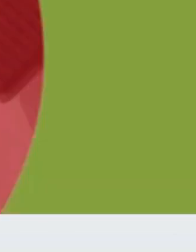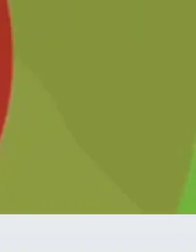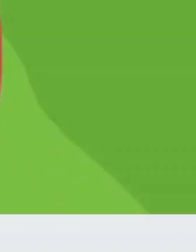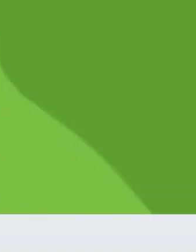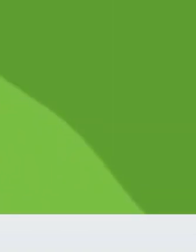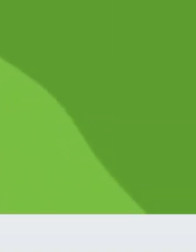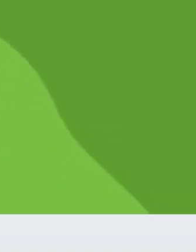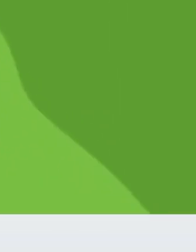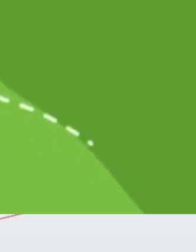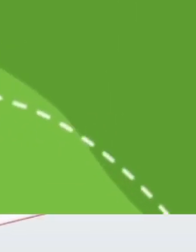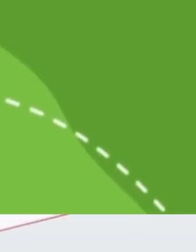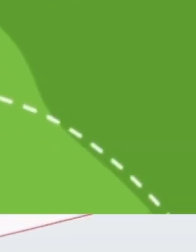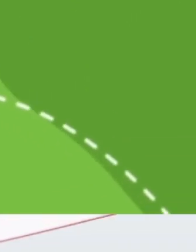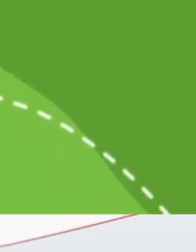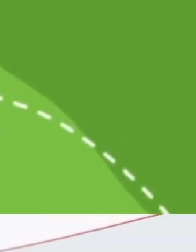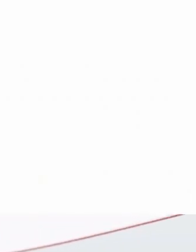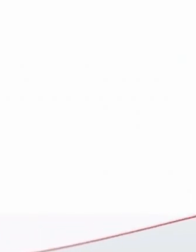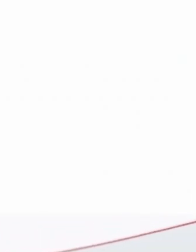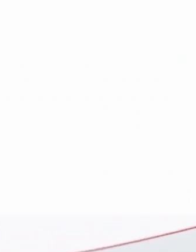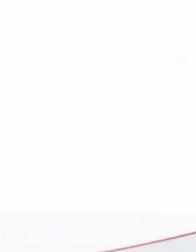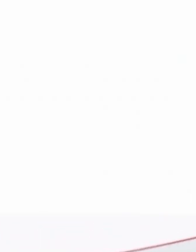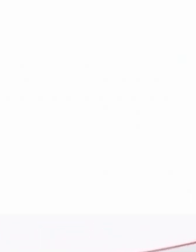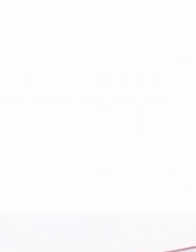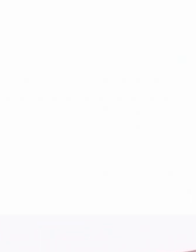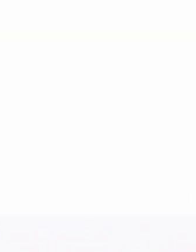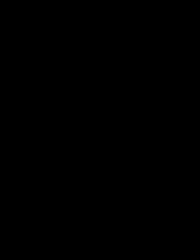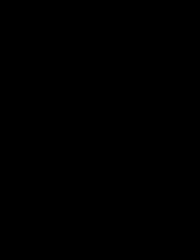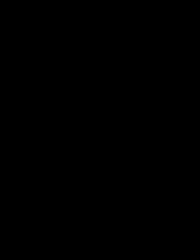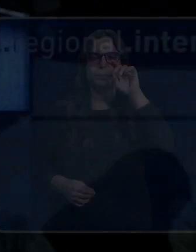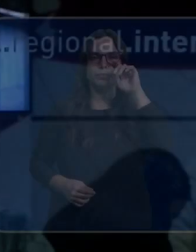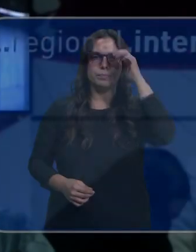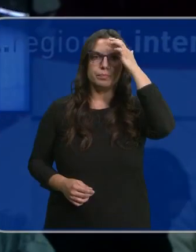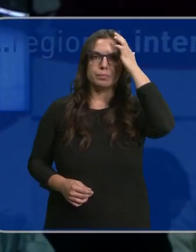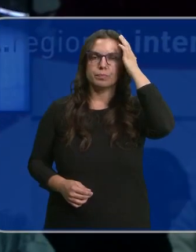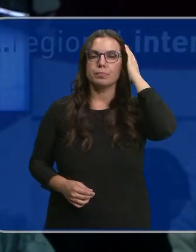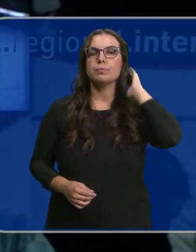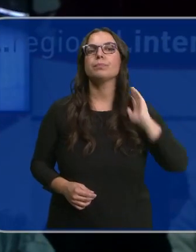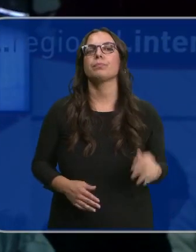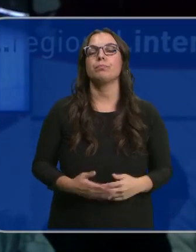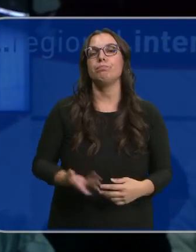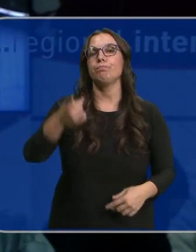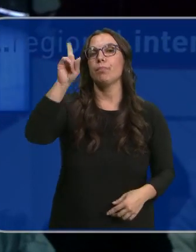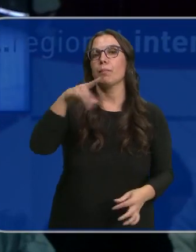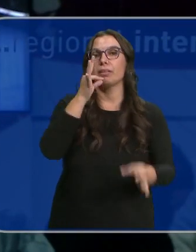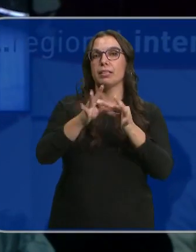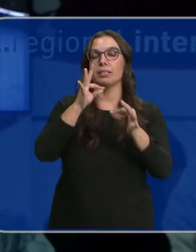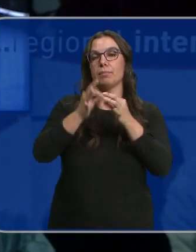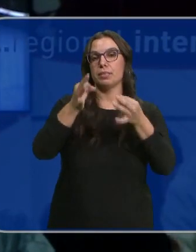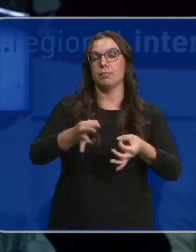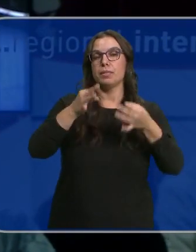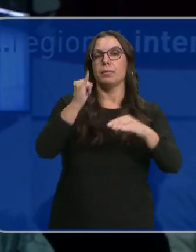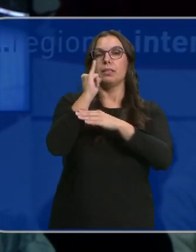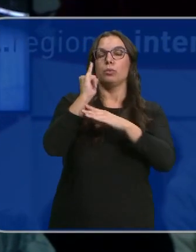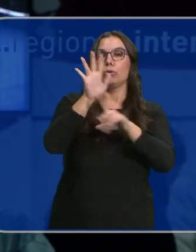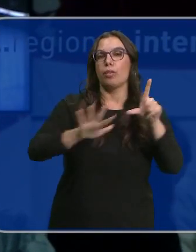de dónde vienes y te acompaña donde vayas, Unicaja Banco. Como cada mes de septiembre, el INE ha revisado